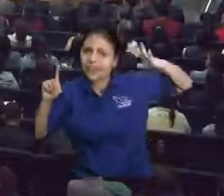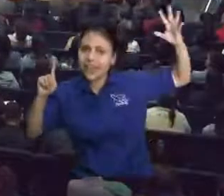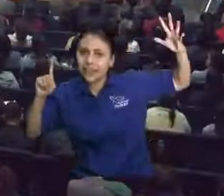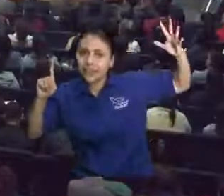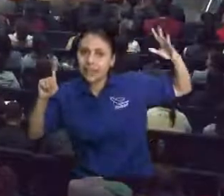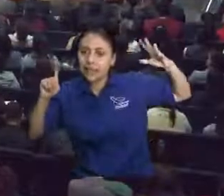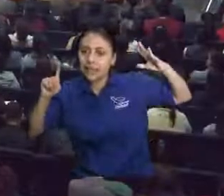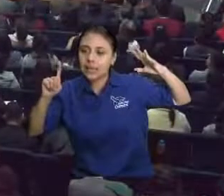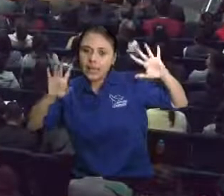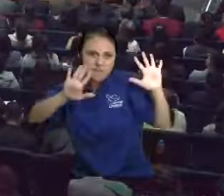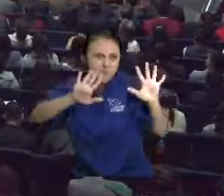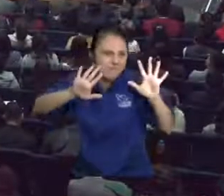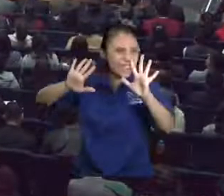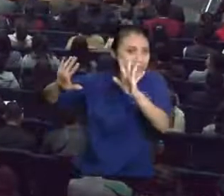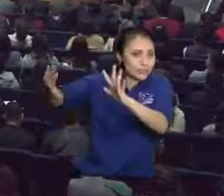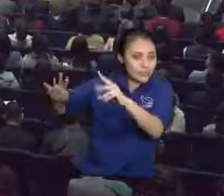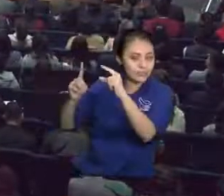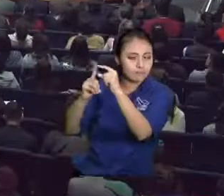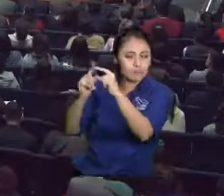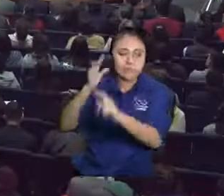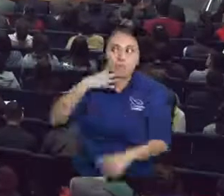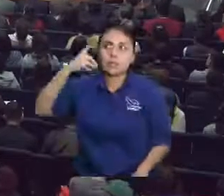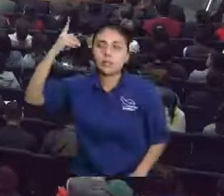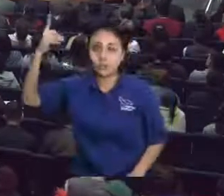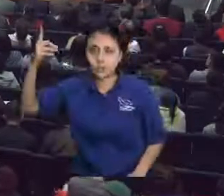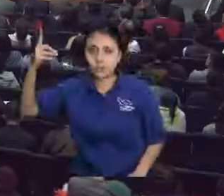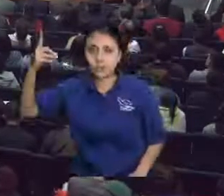menospreció en una oportunidad la palabra del Señor.